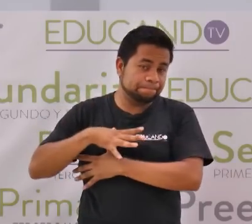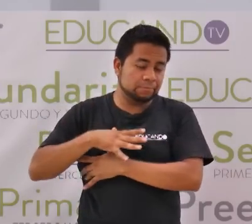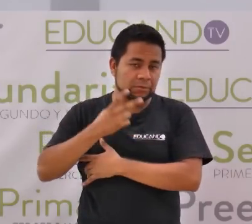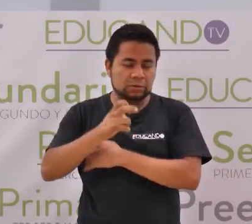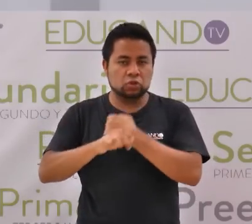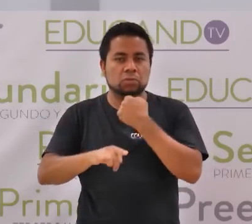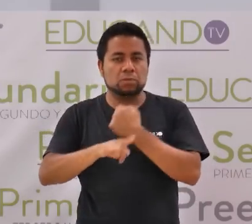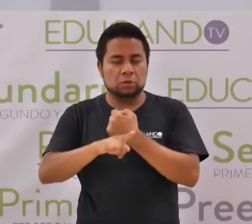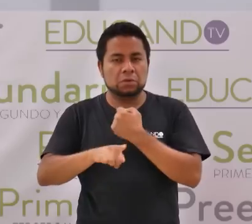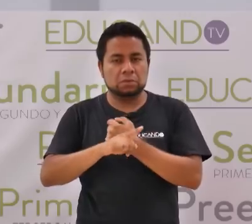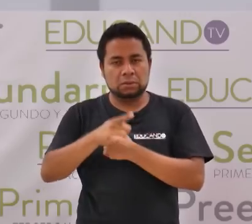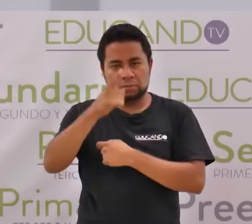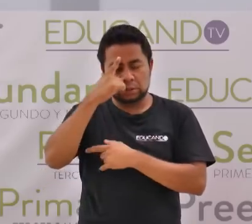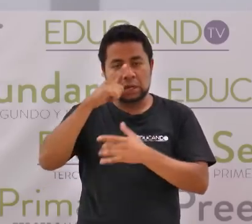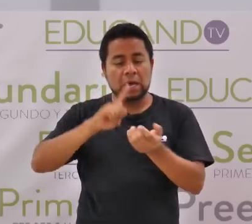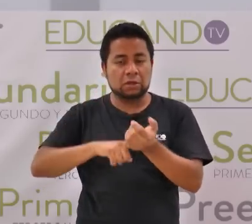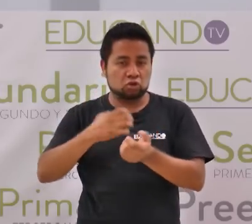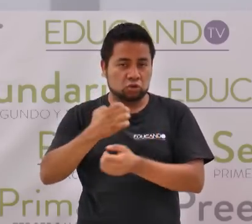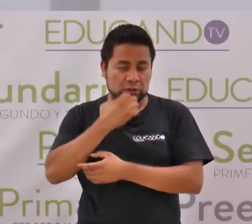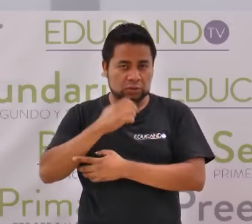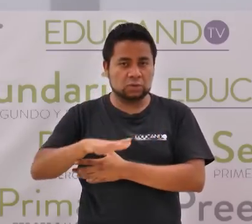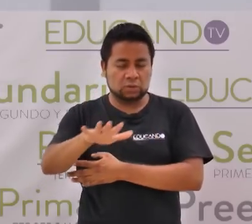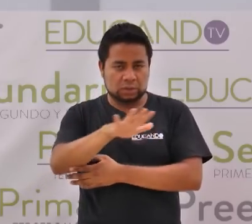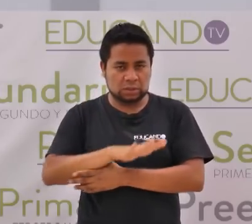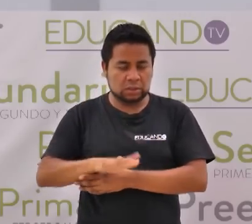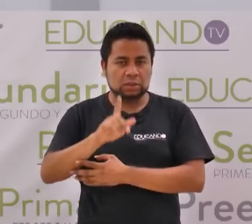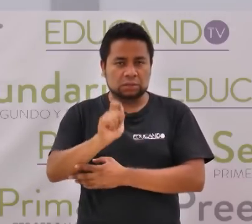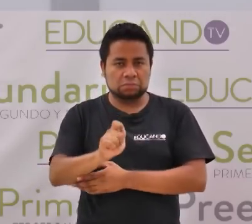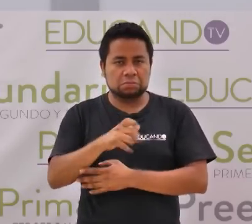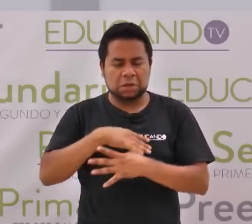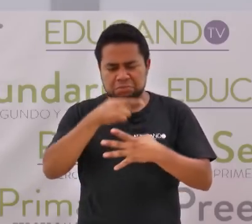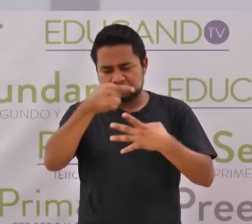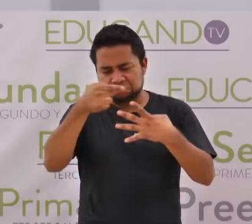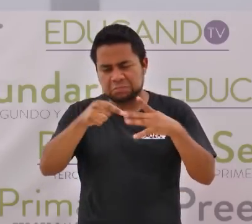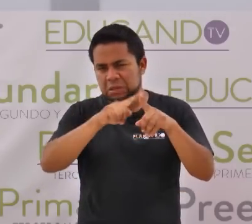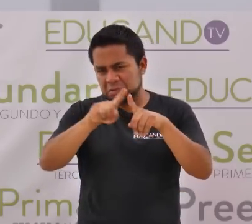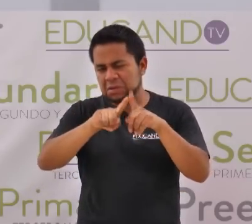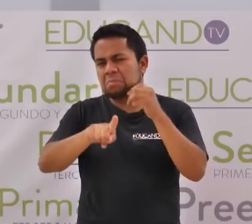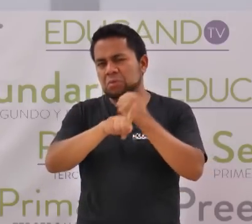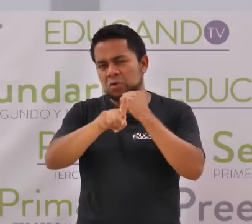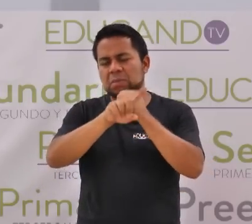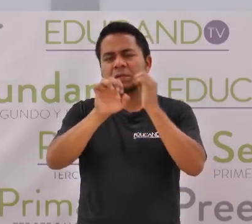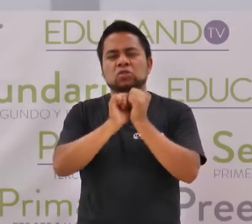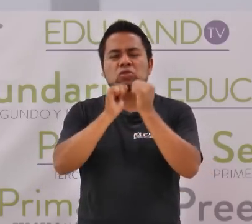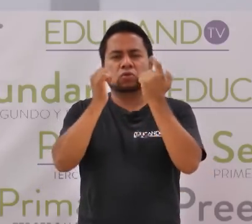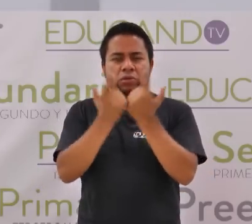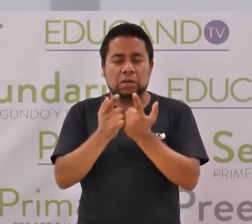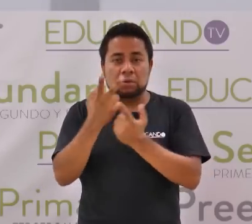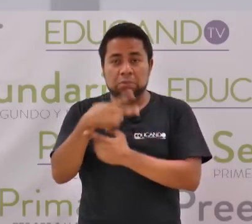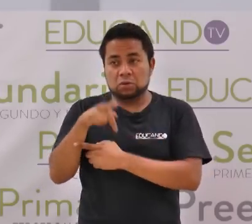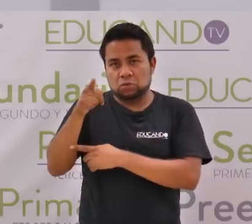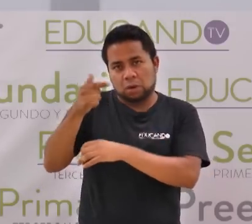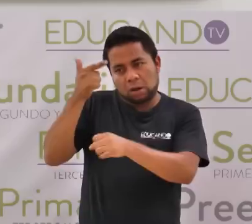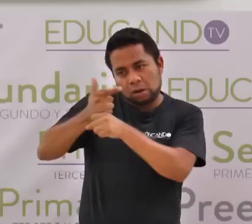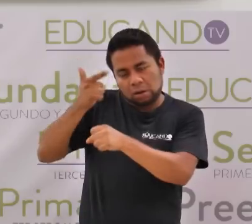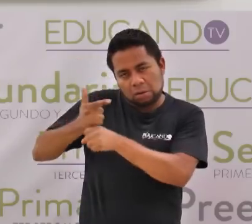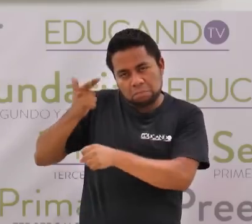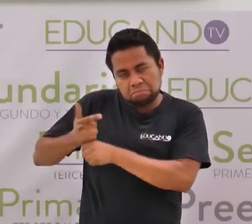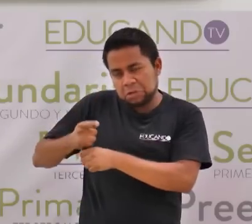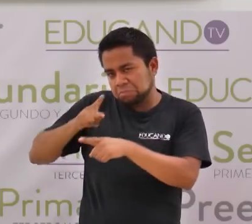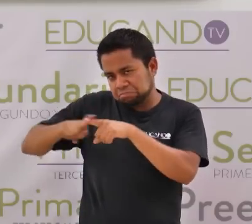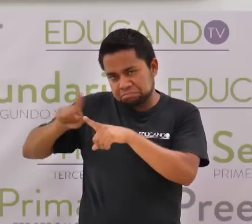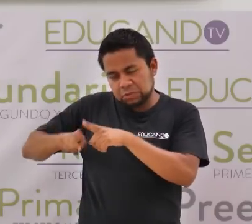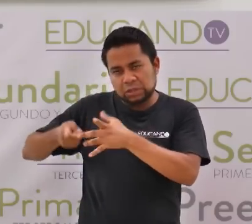Ese sería un problema de tu comunidad escolar. Ven, estos son los tipos de problemas sociales, pero ustedes pueden identificar